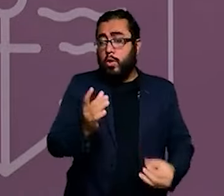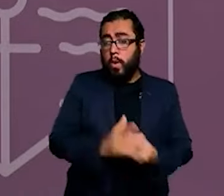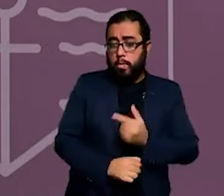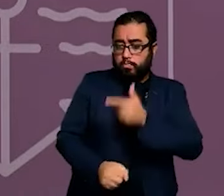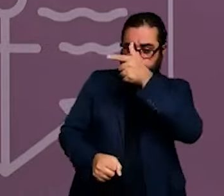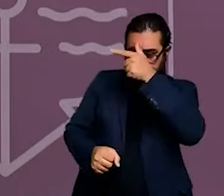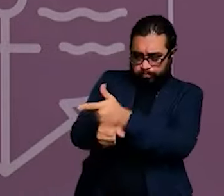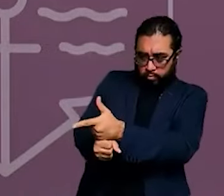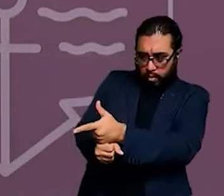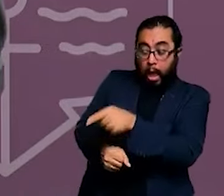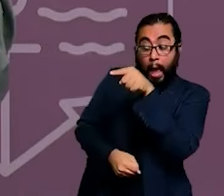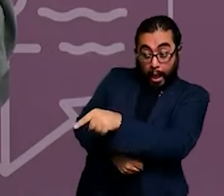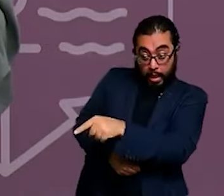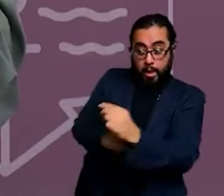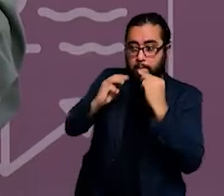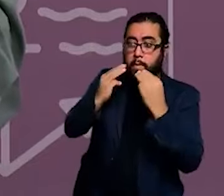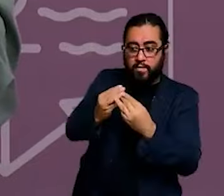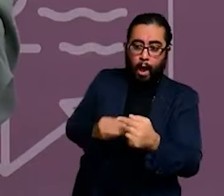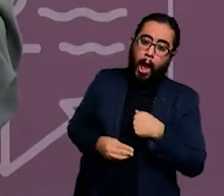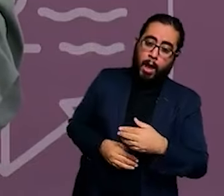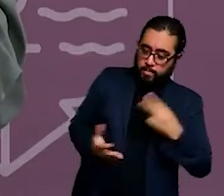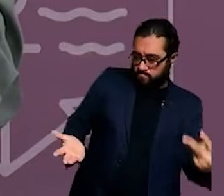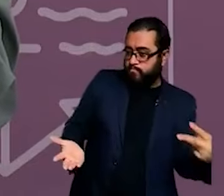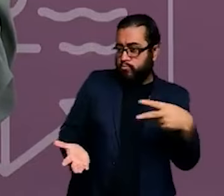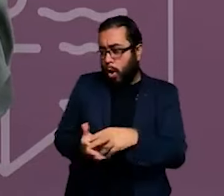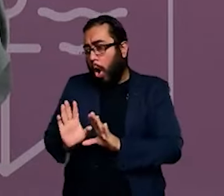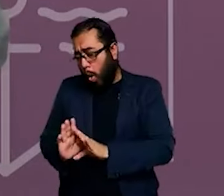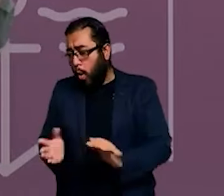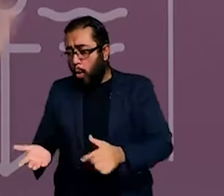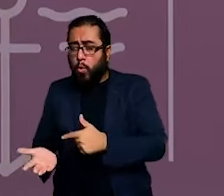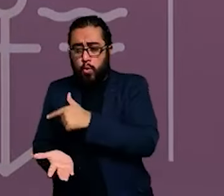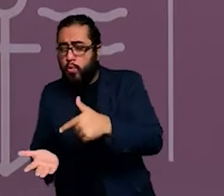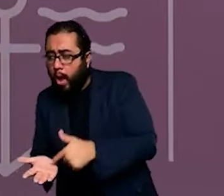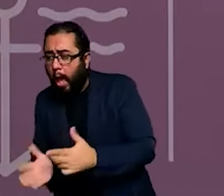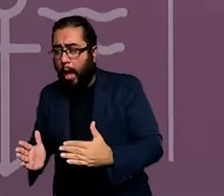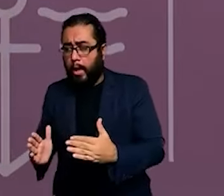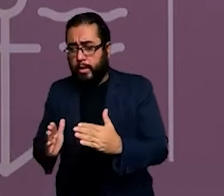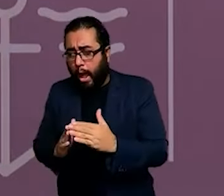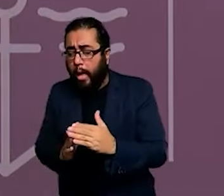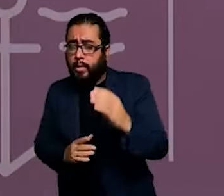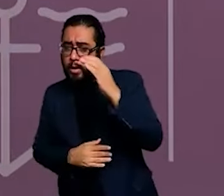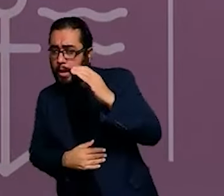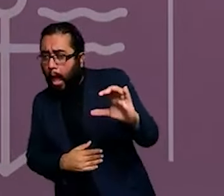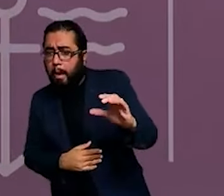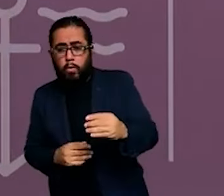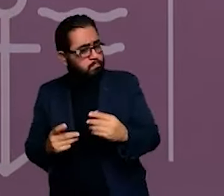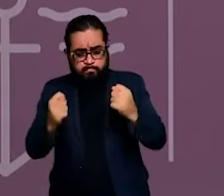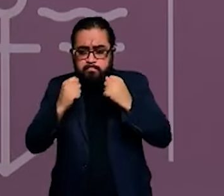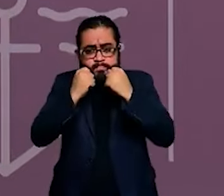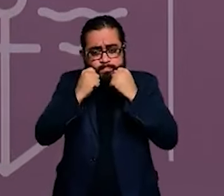brote en alguna colonia, un ejido, una área, en donde se advierte que